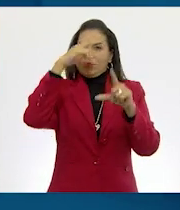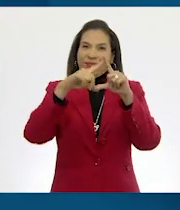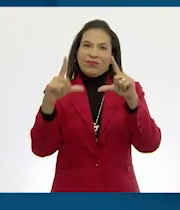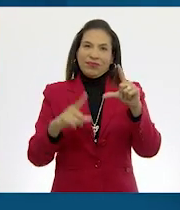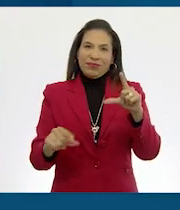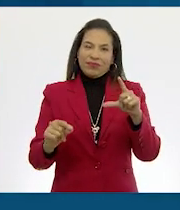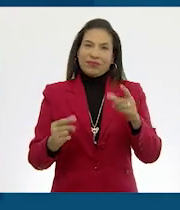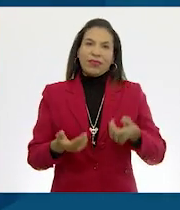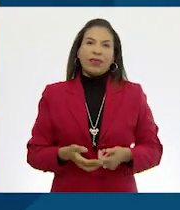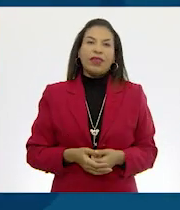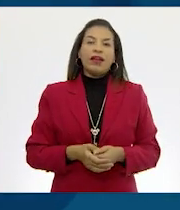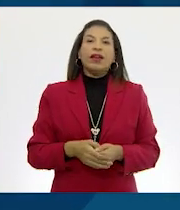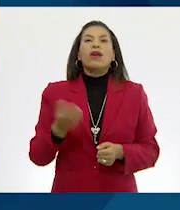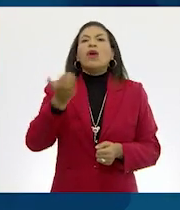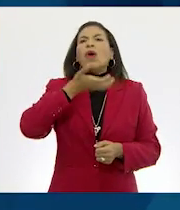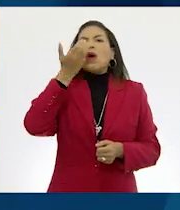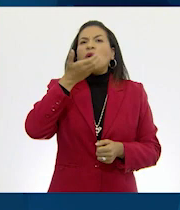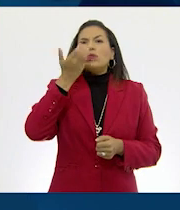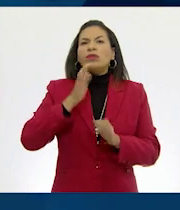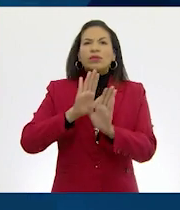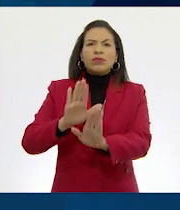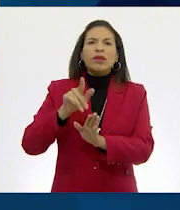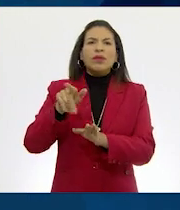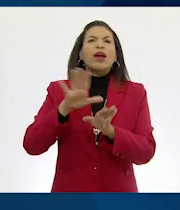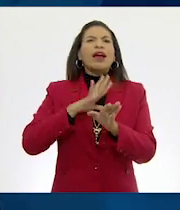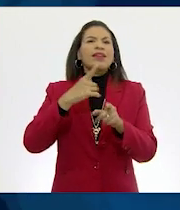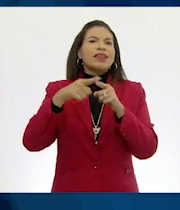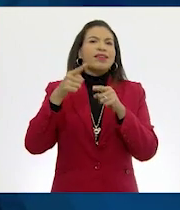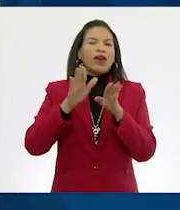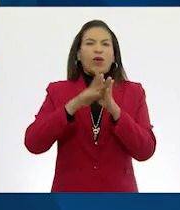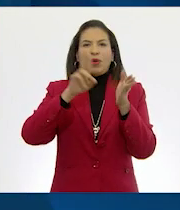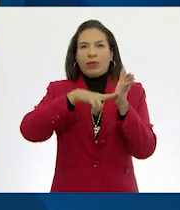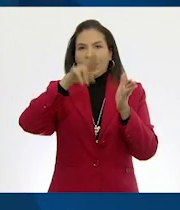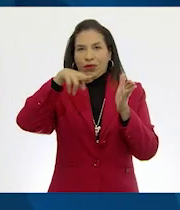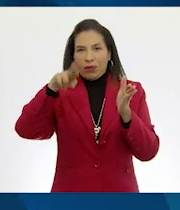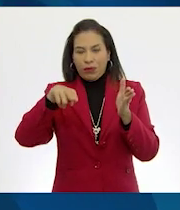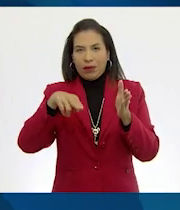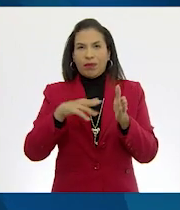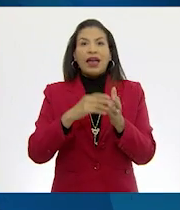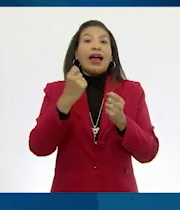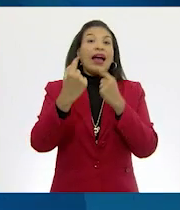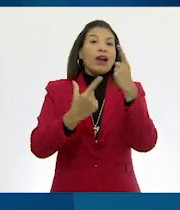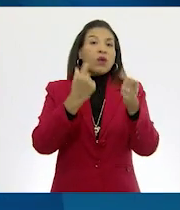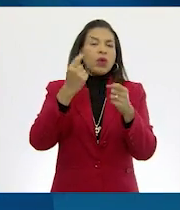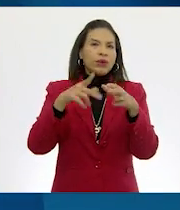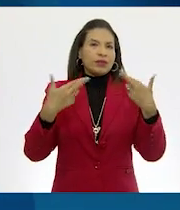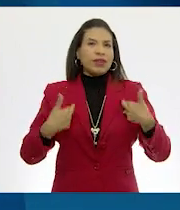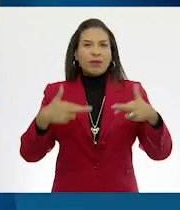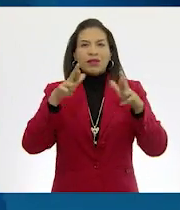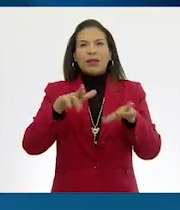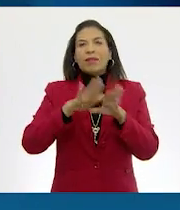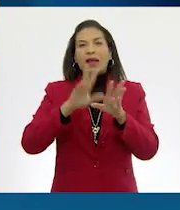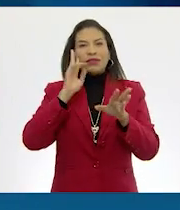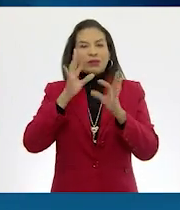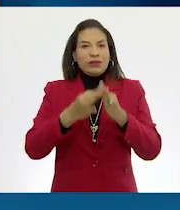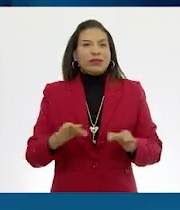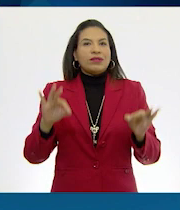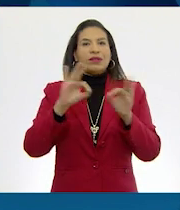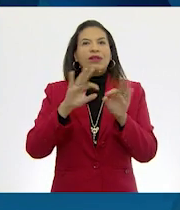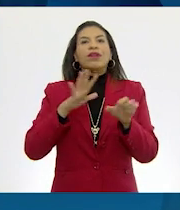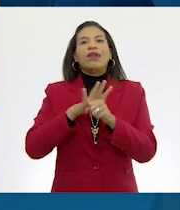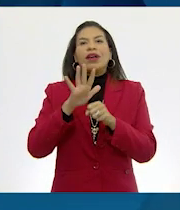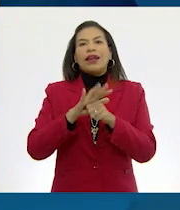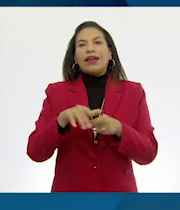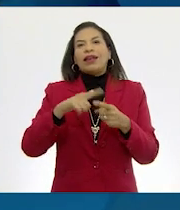mexicano. El costumbrismo se manifestó también en la pintura. Algunos de sus representantes más destacados